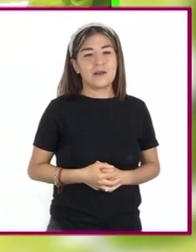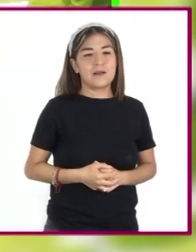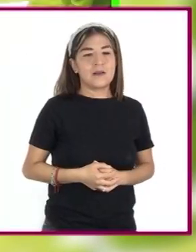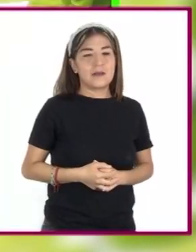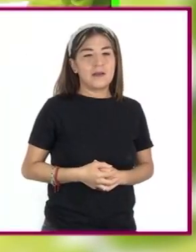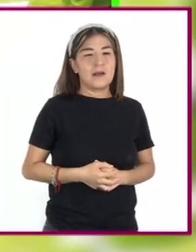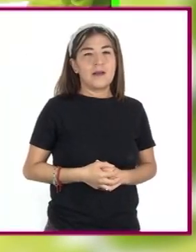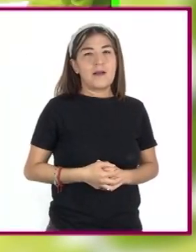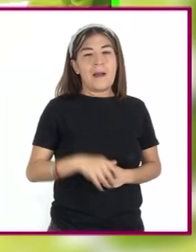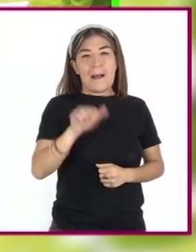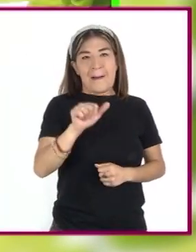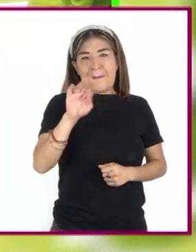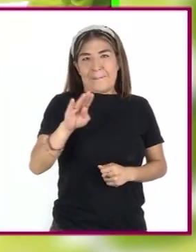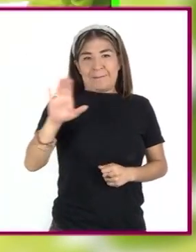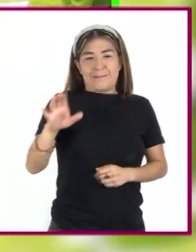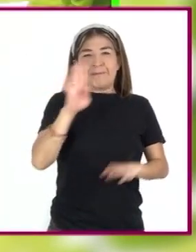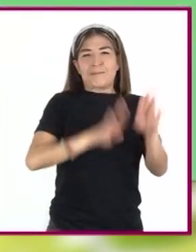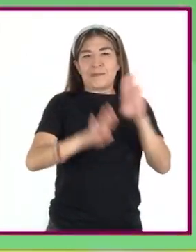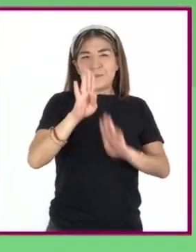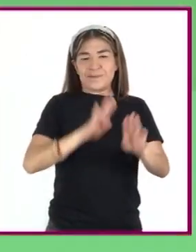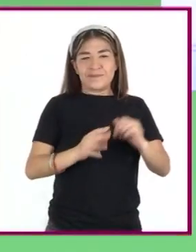Abecedario biológico.